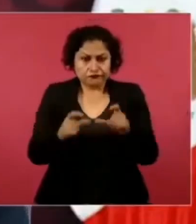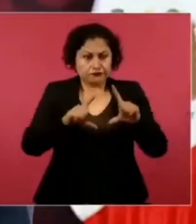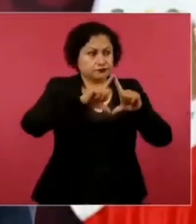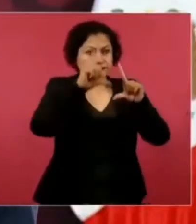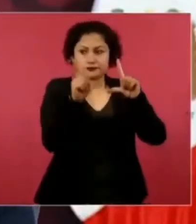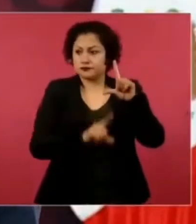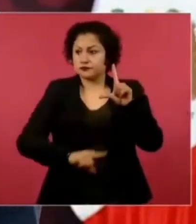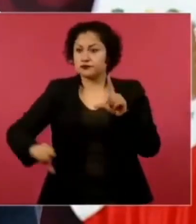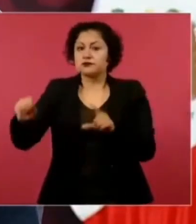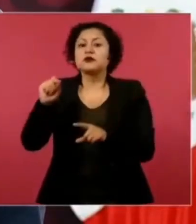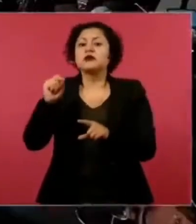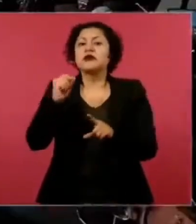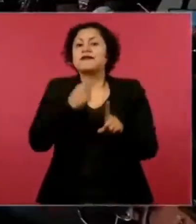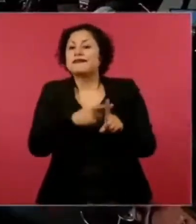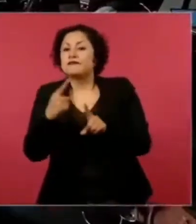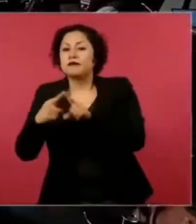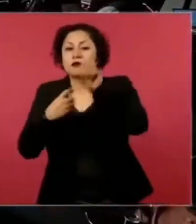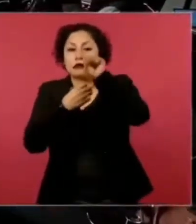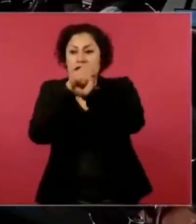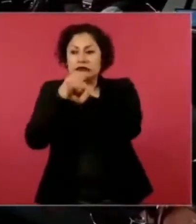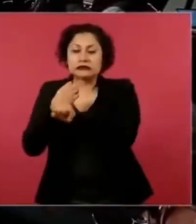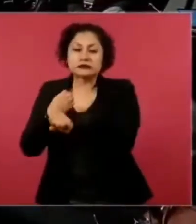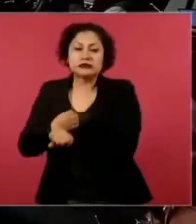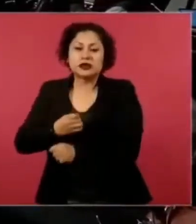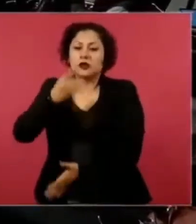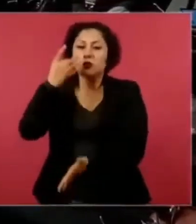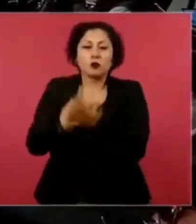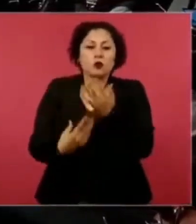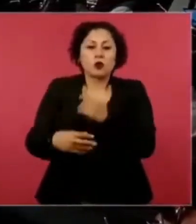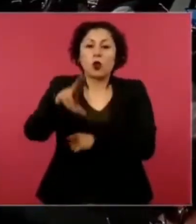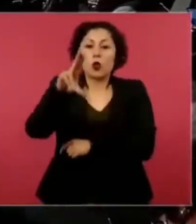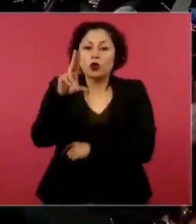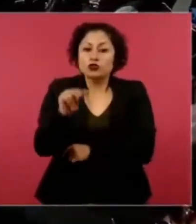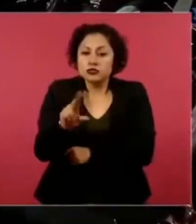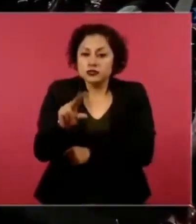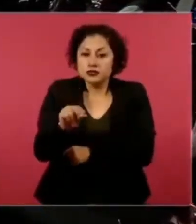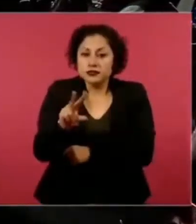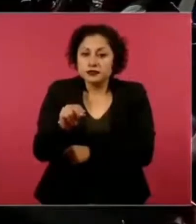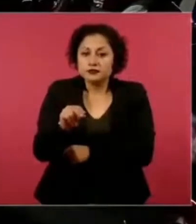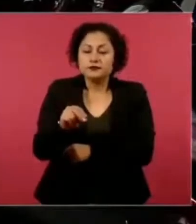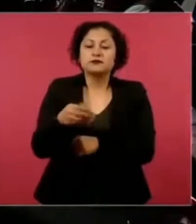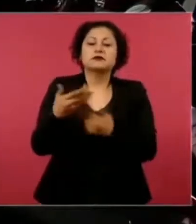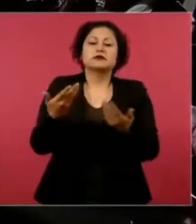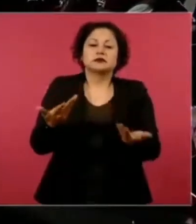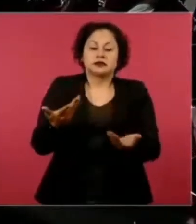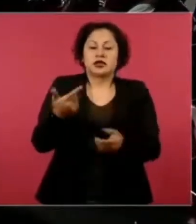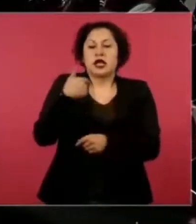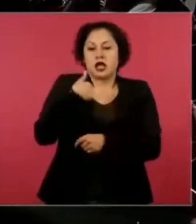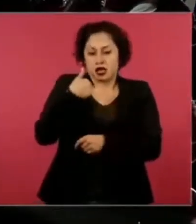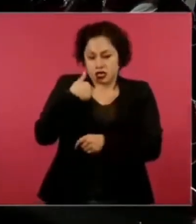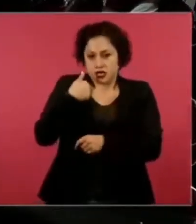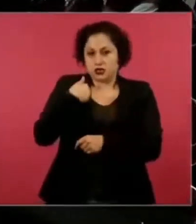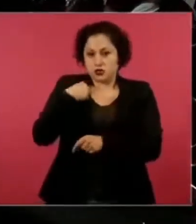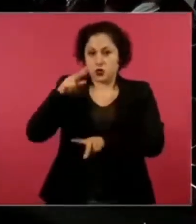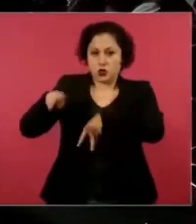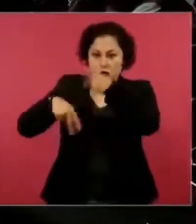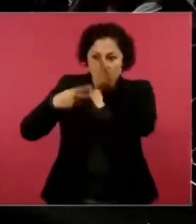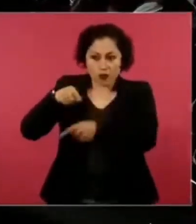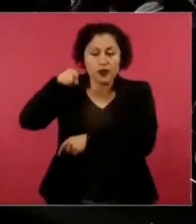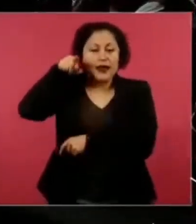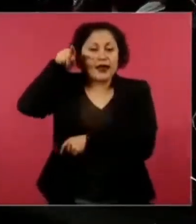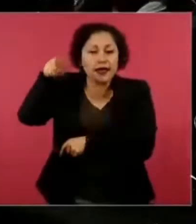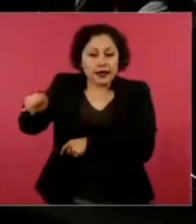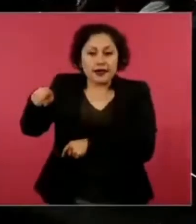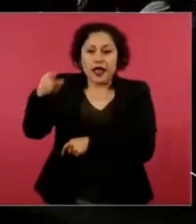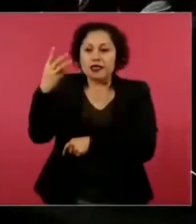luego lo permiten la iniciativa para la ciudad y el